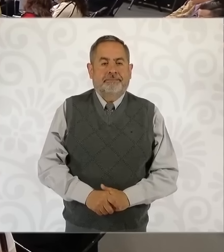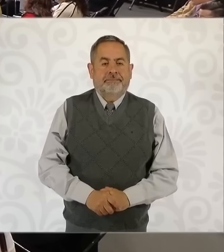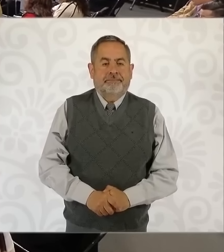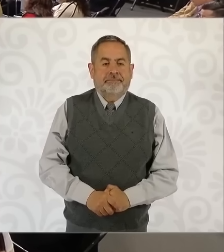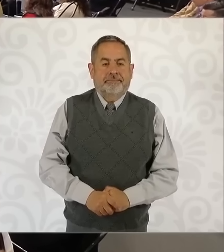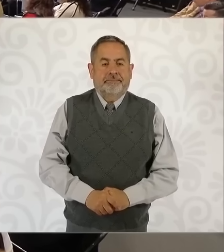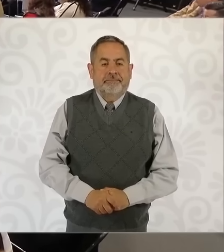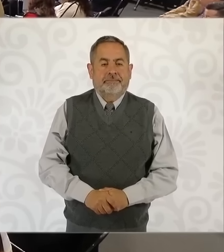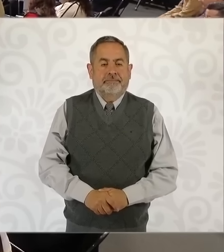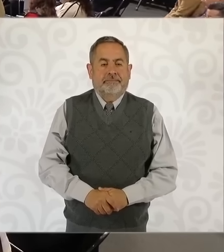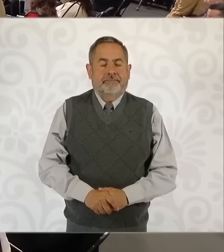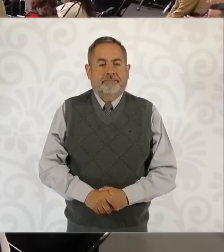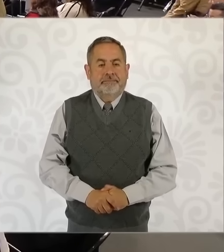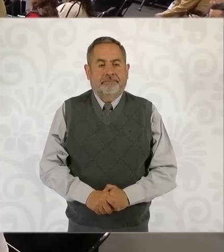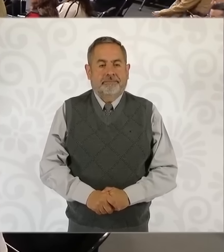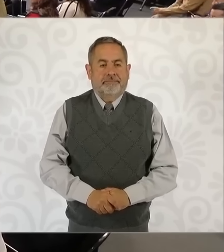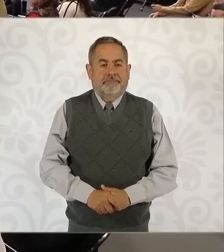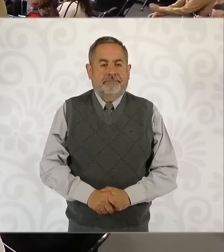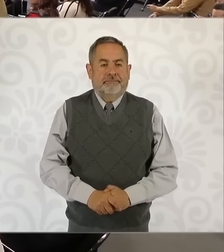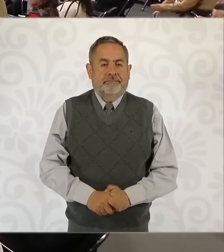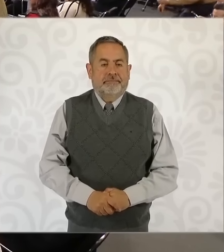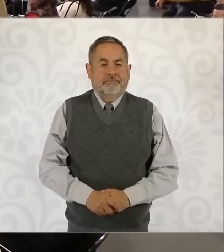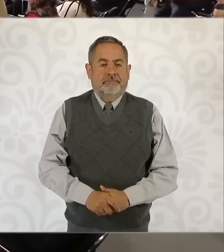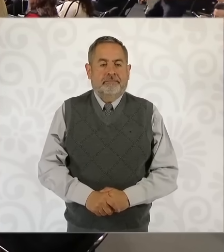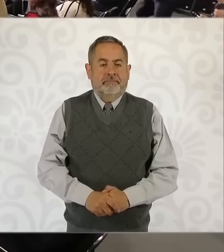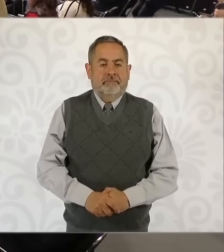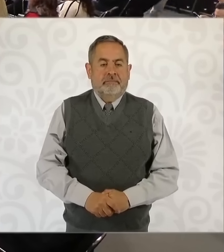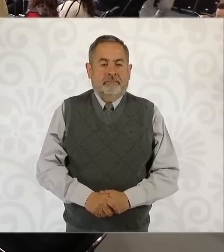Sí, préstame el micro.